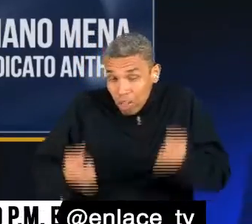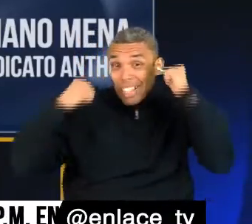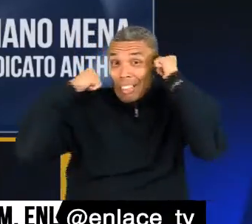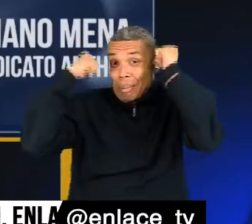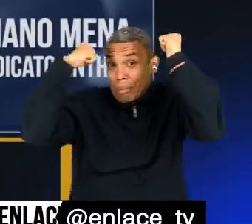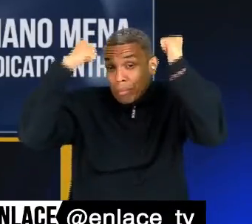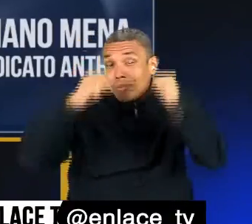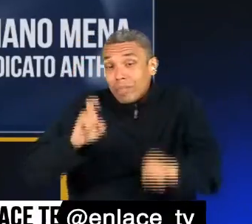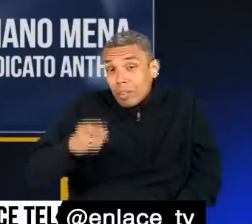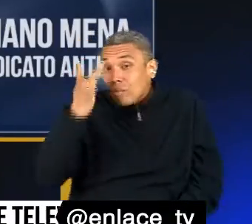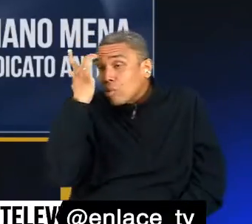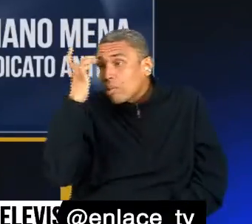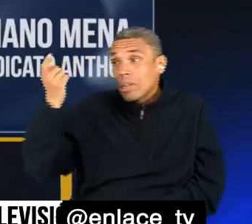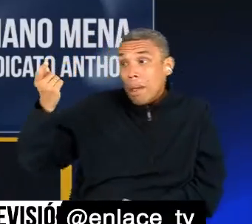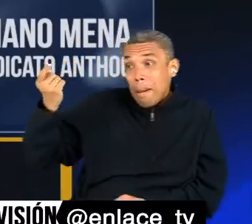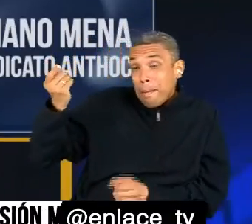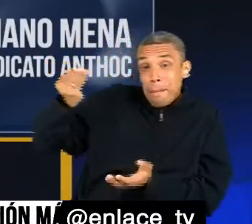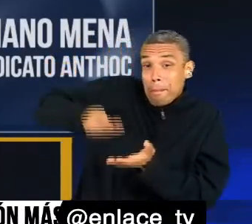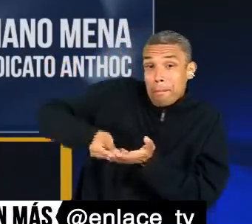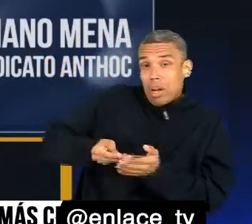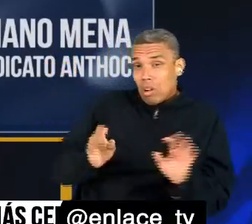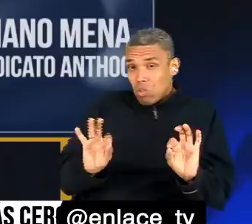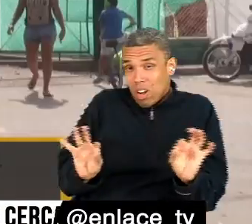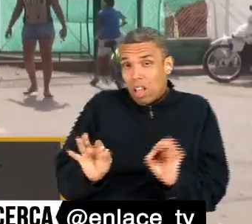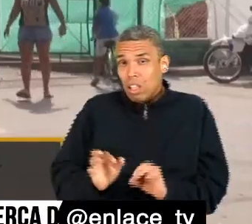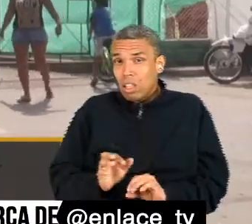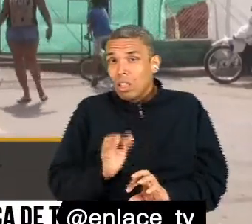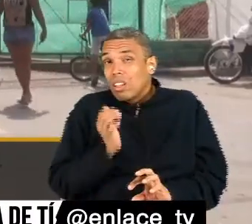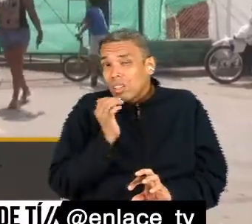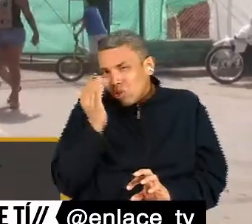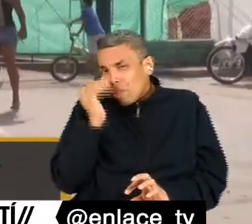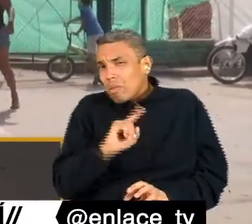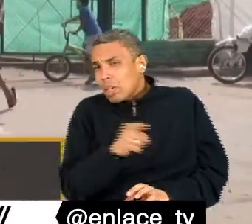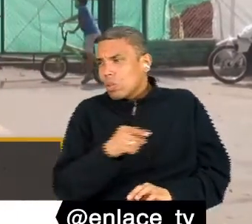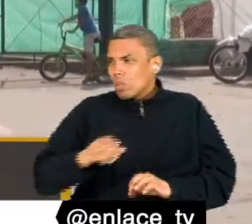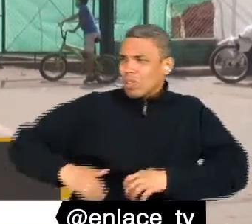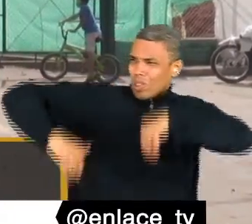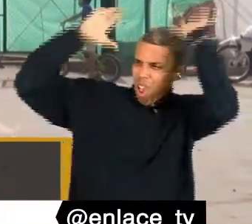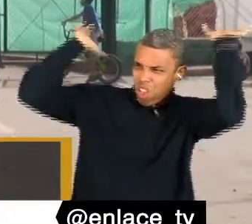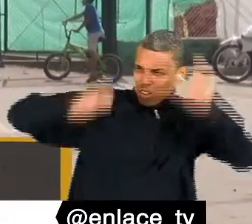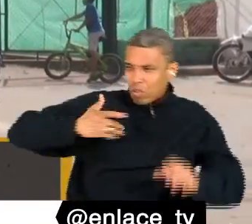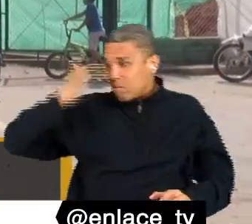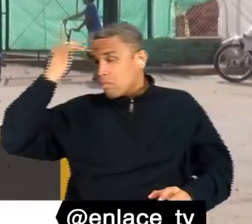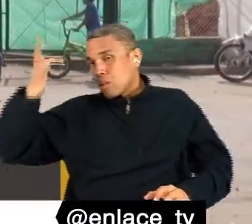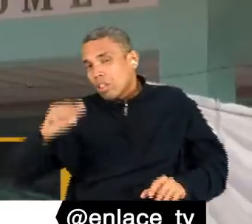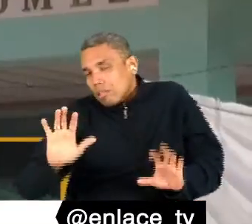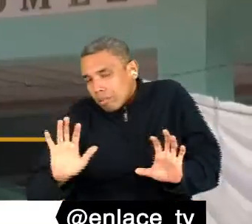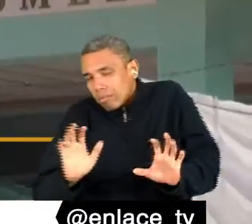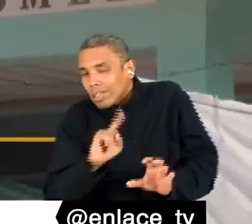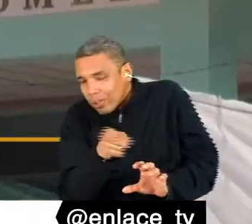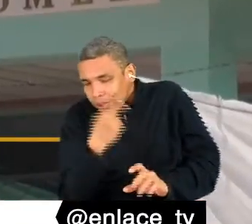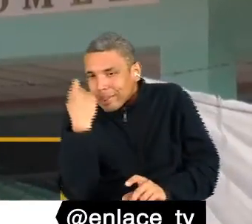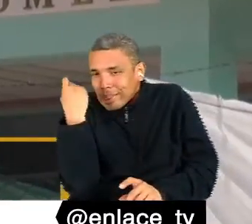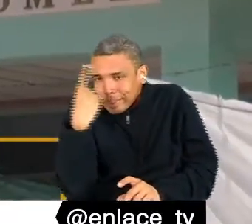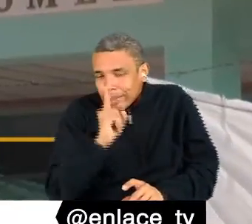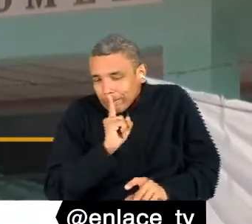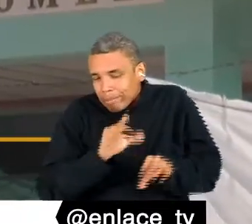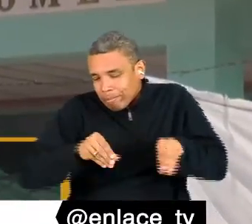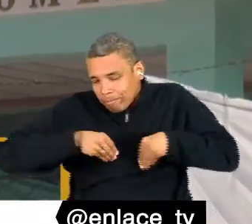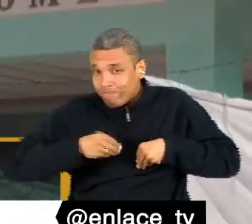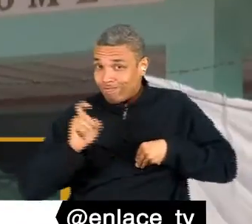sabíamos que algunos de ellos se iban a sentir molestos. El cese de actividades protagonizado por los trabajadores del Hospital Héctor Abad Gómez